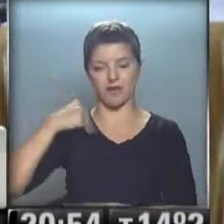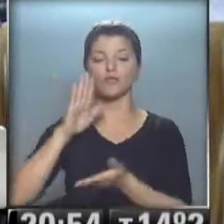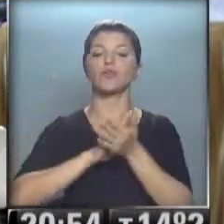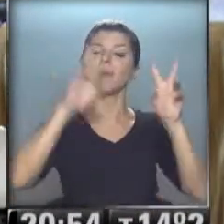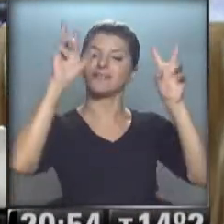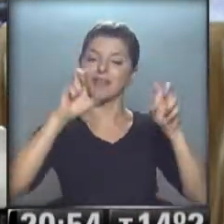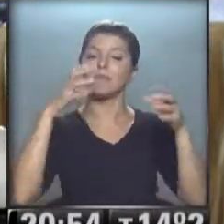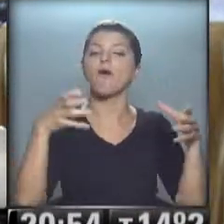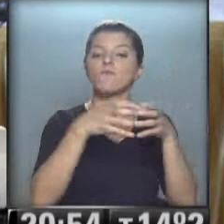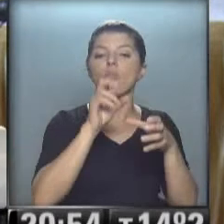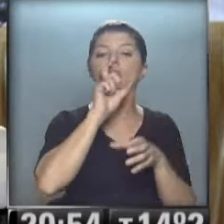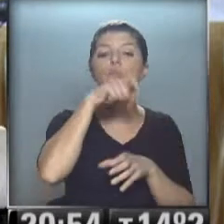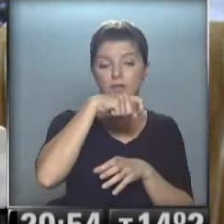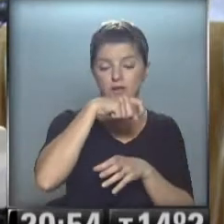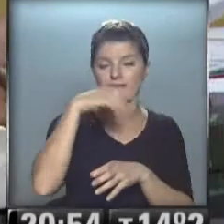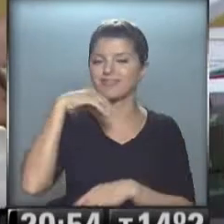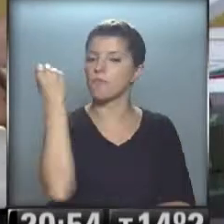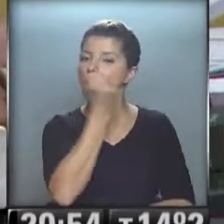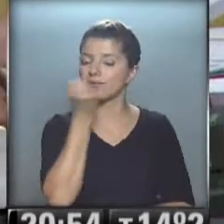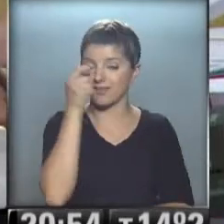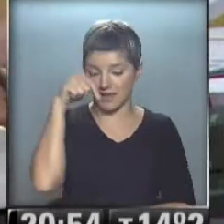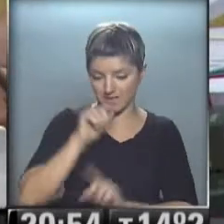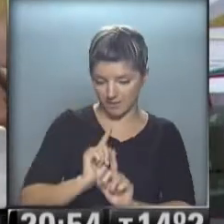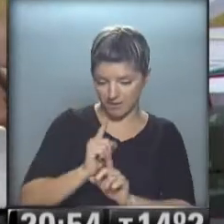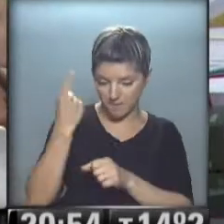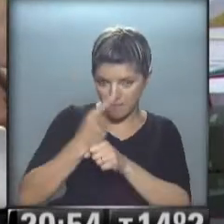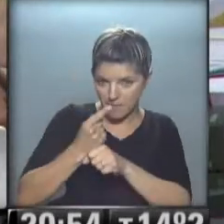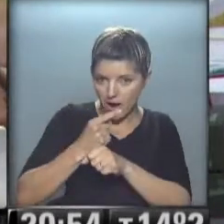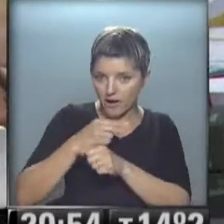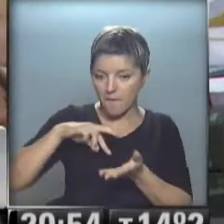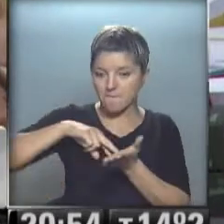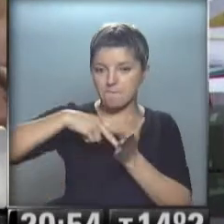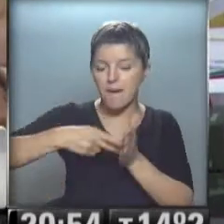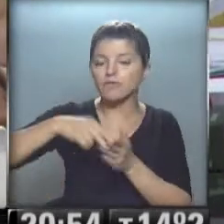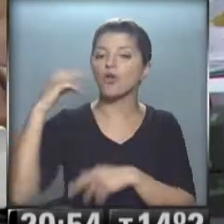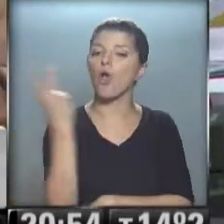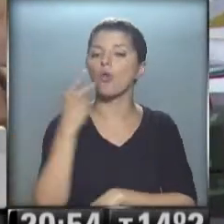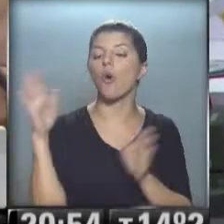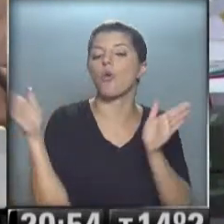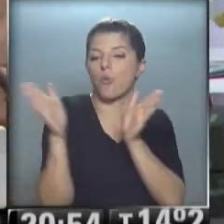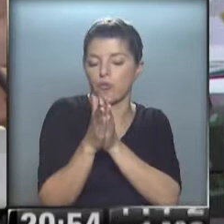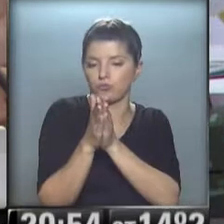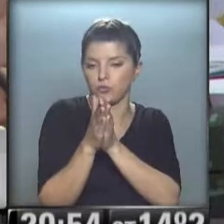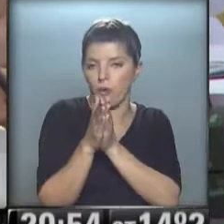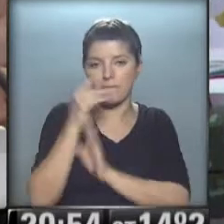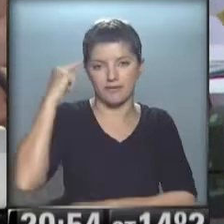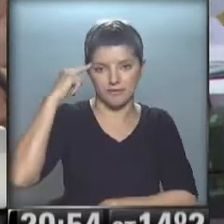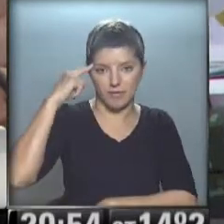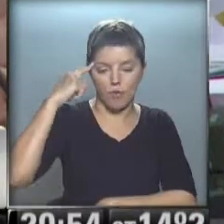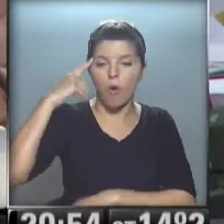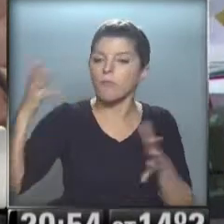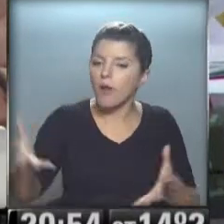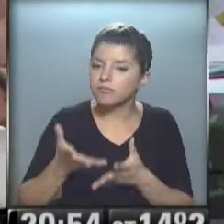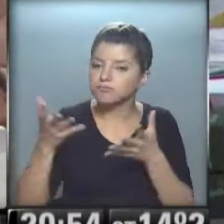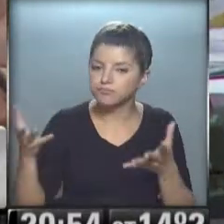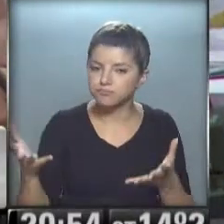fondos buitres. Es fundamental que a partir de este primer paso asumamos conjuntamente el liderazgo necesario para impulsar las